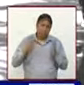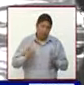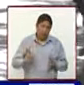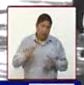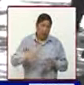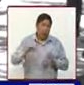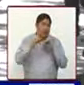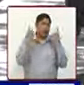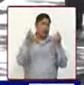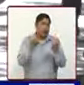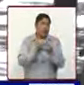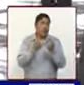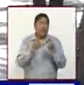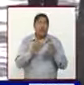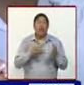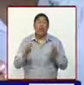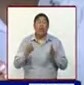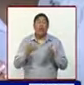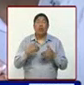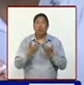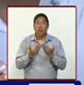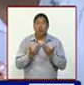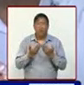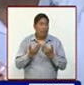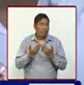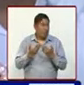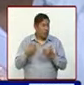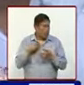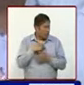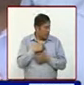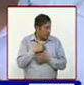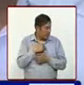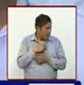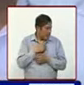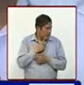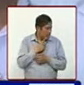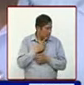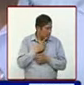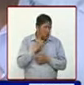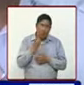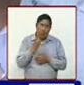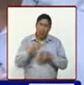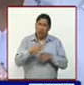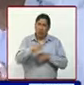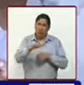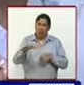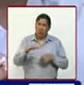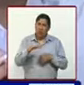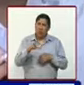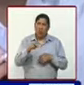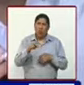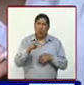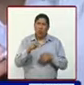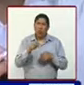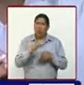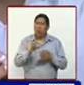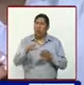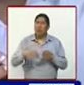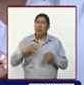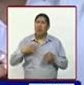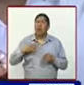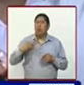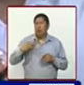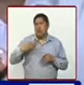este departamento. De manera desproporcionada tenemos nosotros el único municipio con el que no ha llegado al